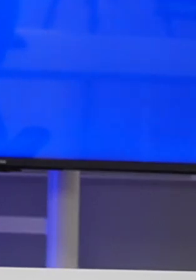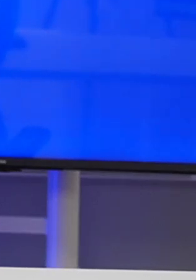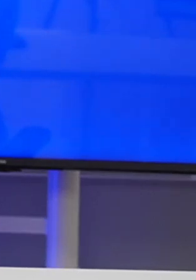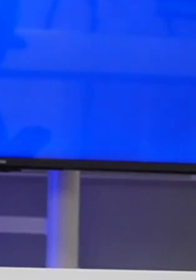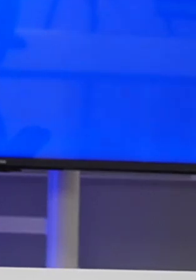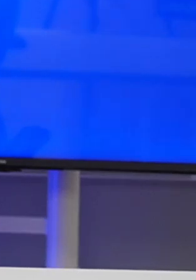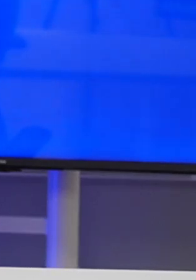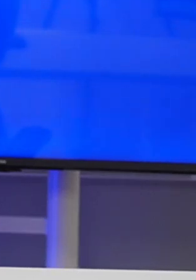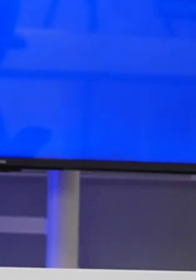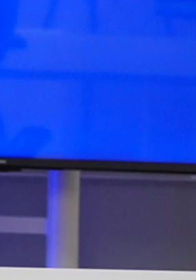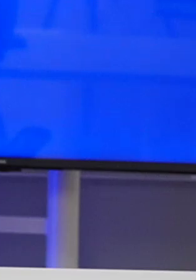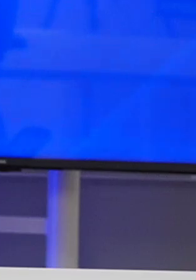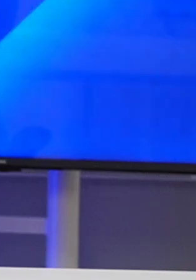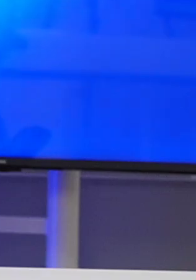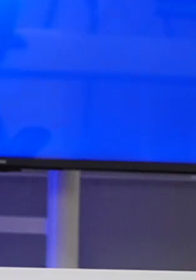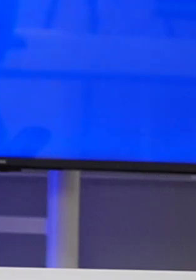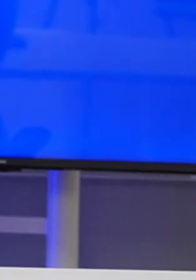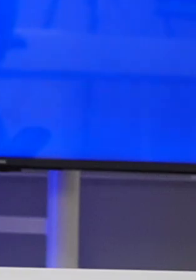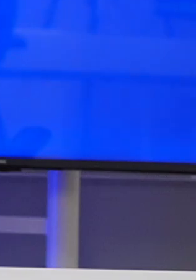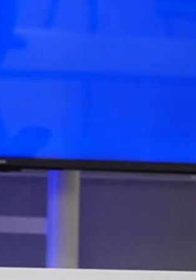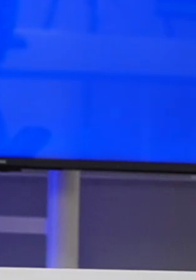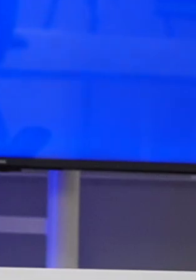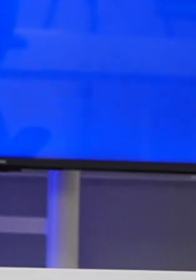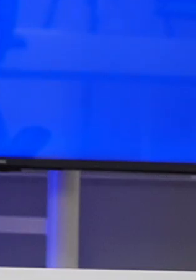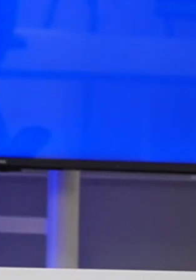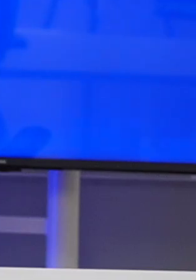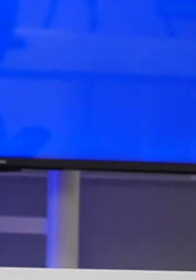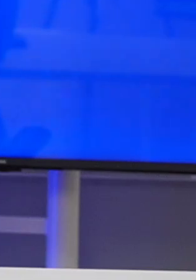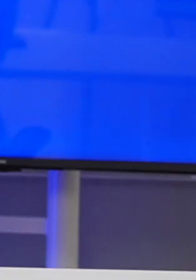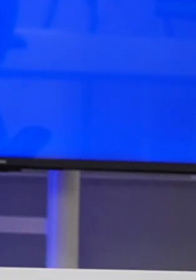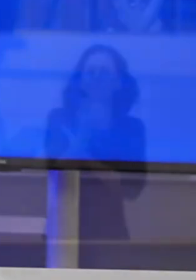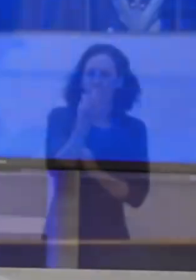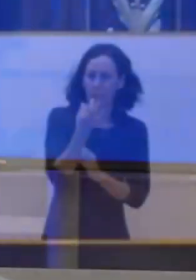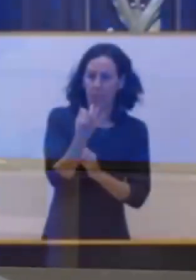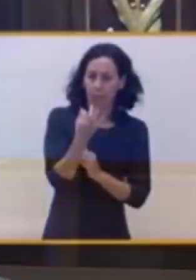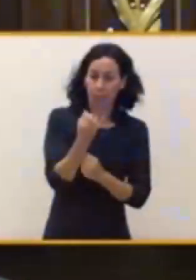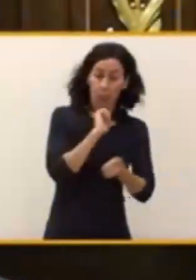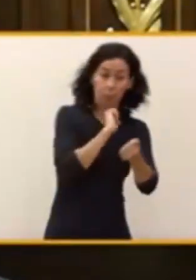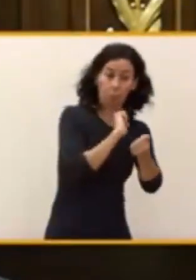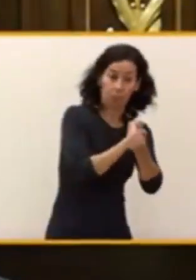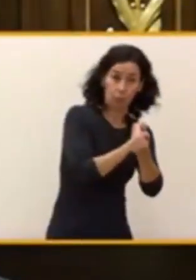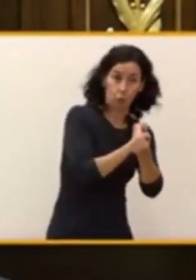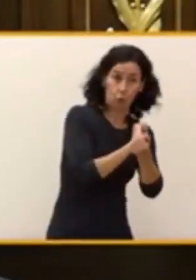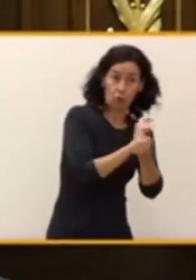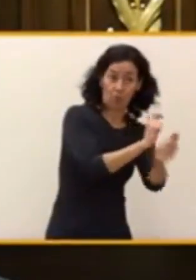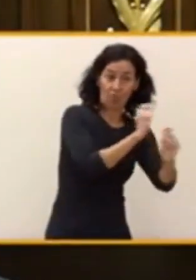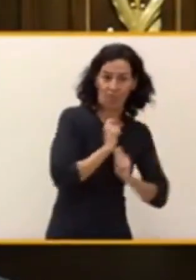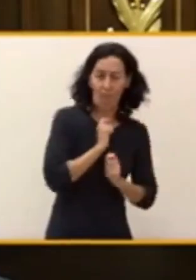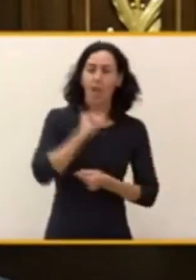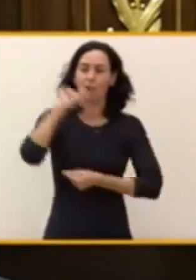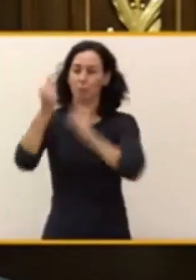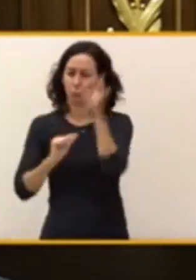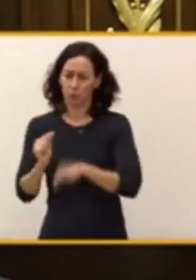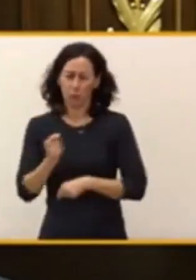víctimas del terrorismo. Hoy lo reiteraba en el Congreso de los Diputados. Basta colar una enmienda de tapadillo y listo.